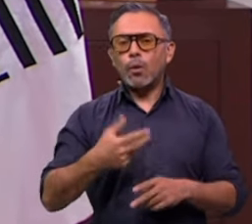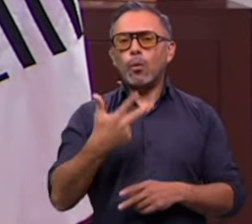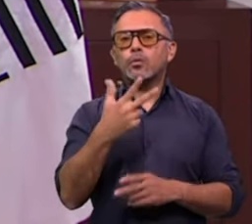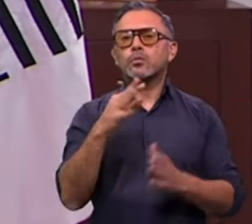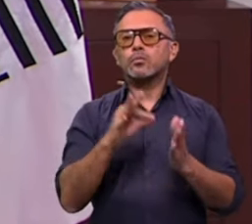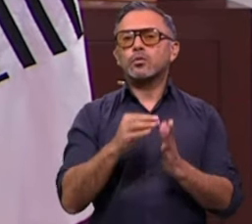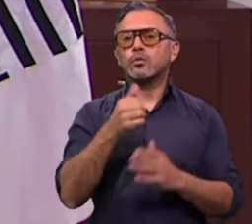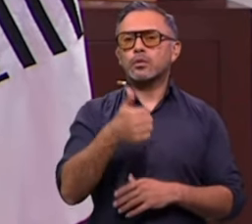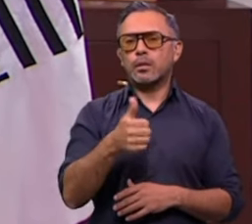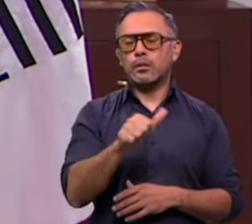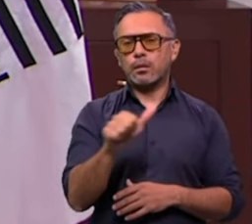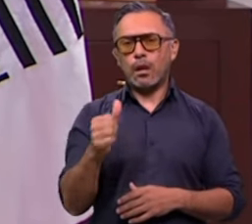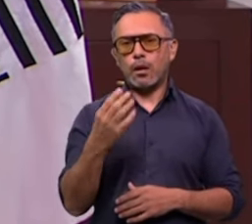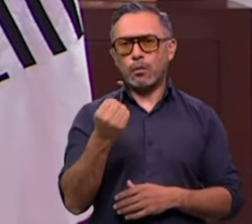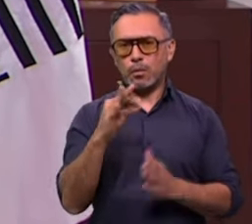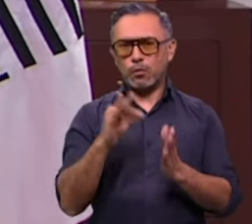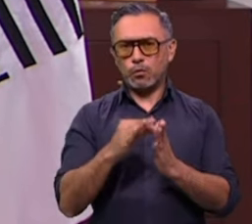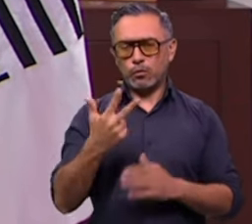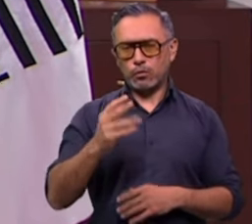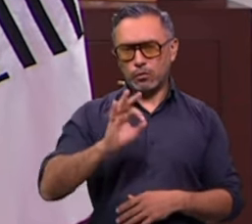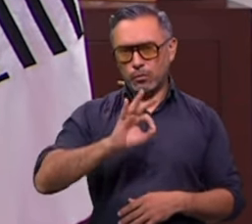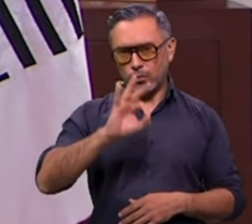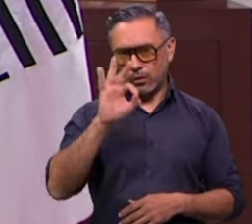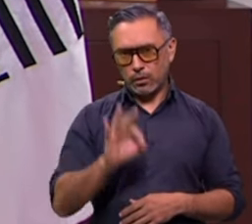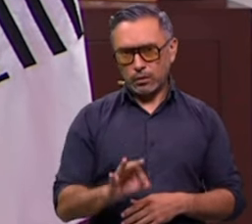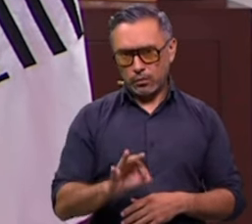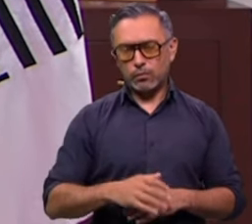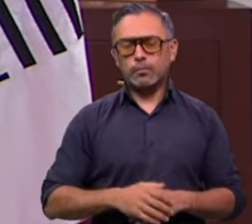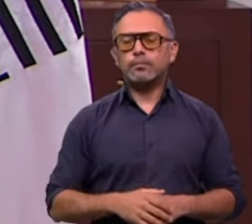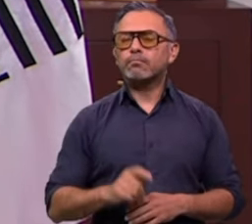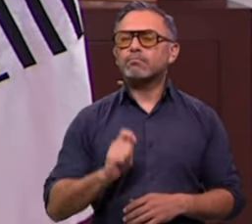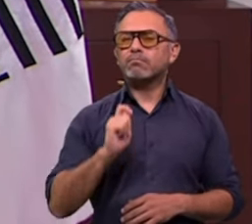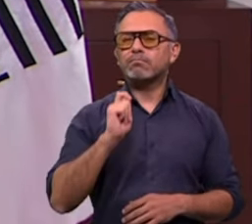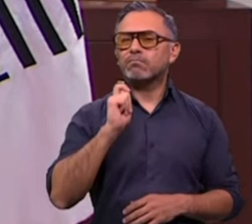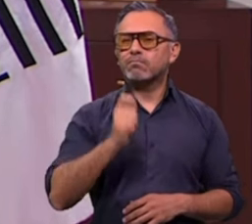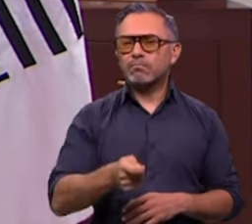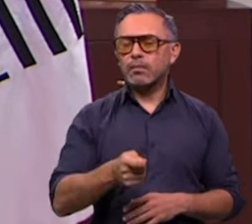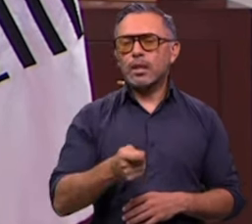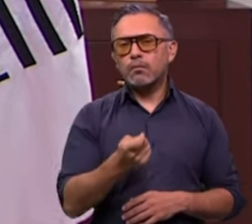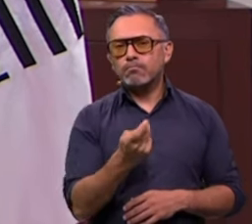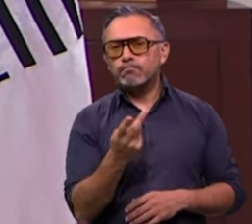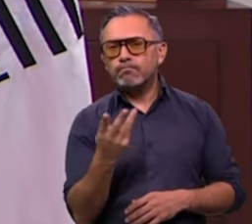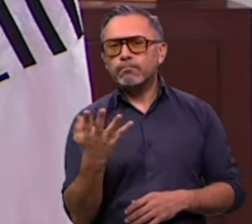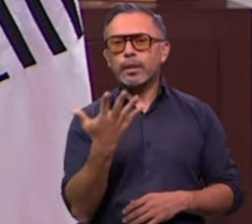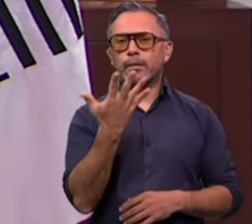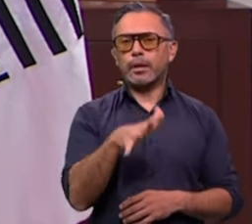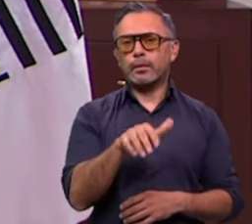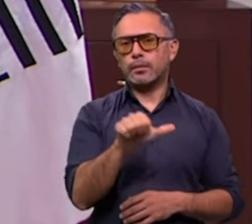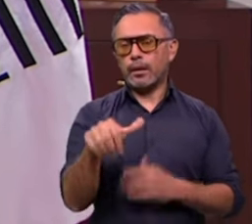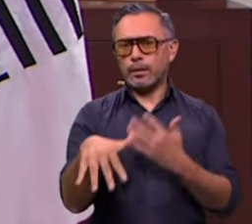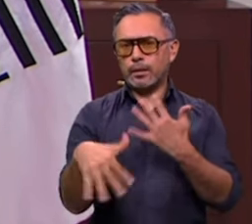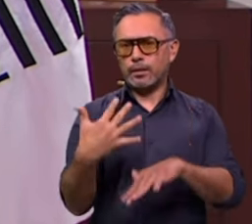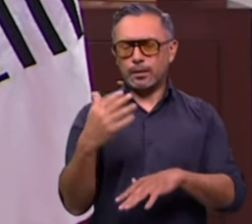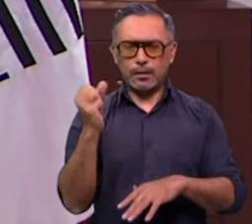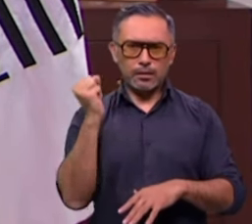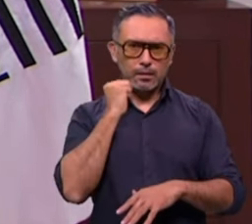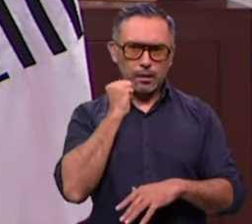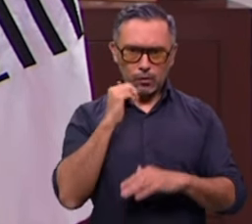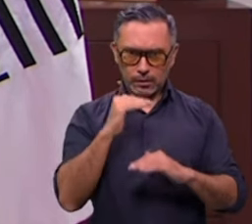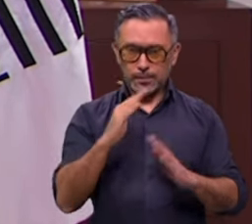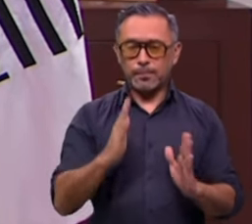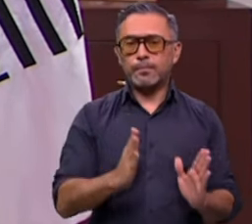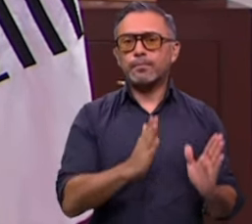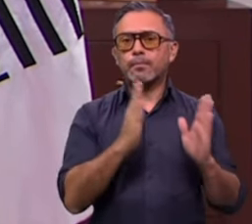8.6 y 9.8%. lo que representa entre 10 y 15 senadurías. Partido